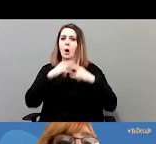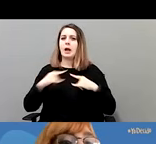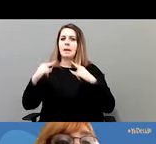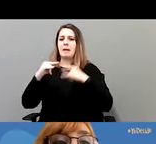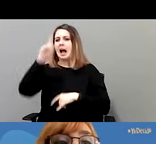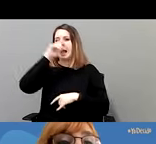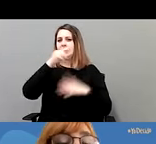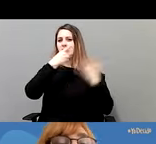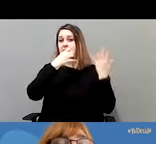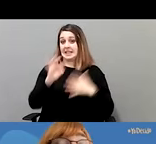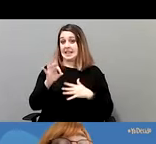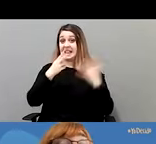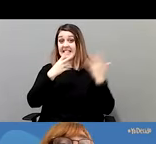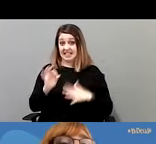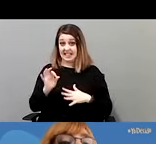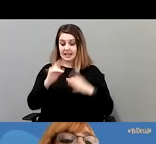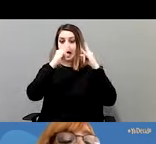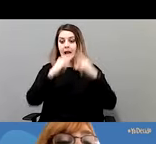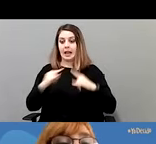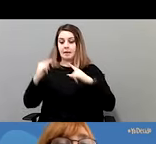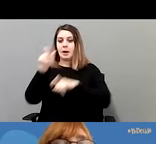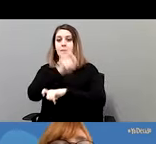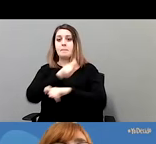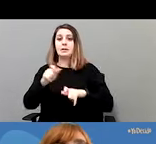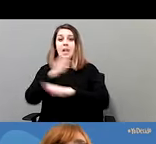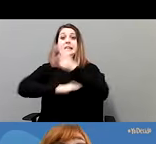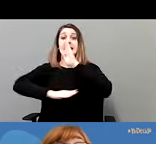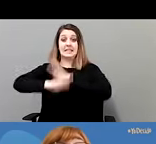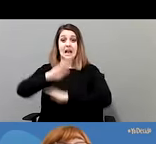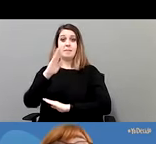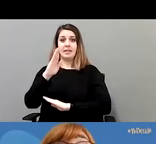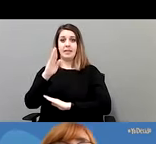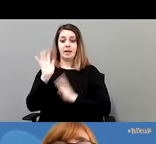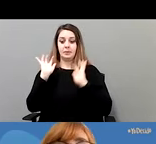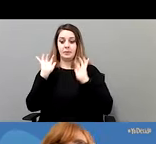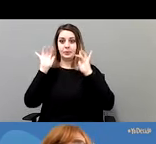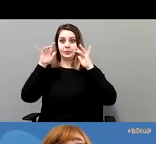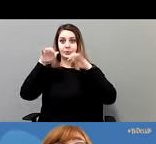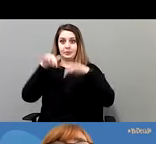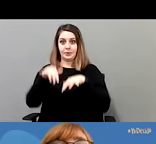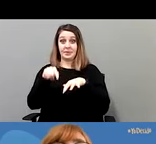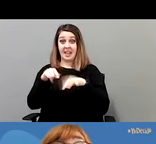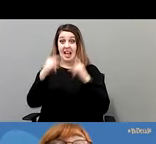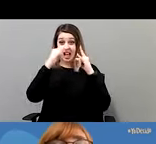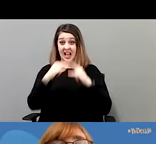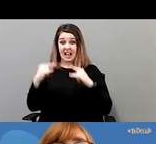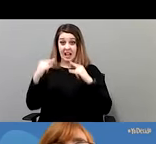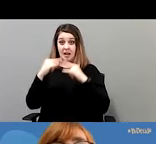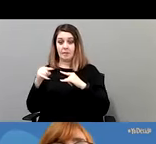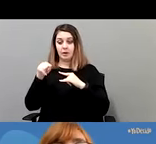años 60-70 que reunían a personas con discapacidad y en los que estabais